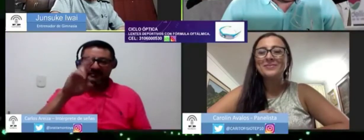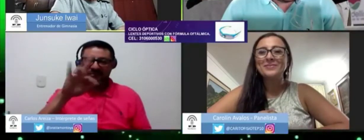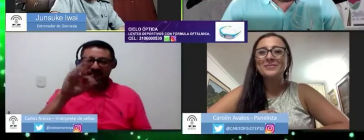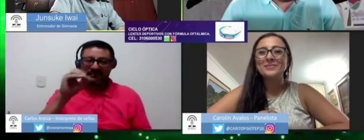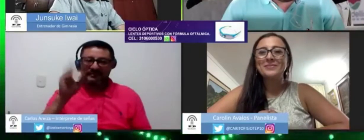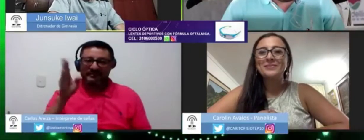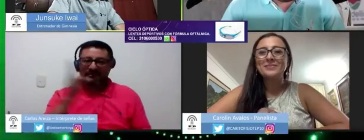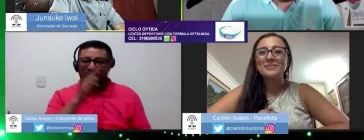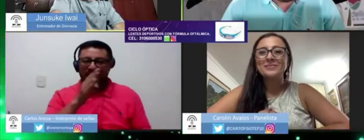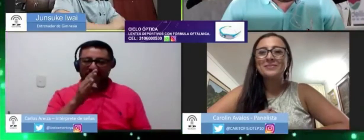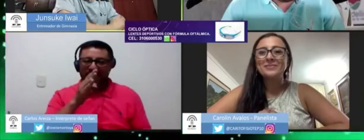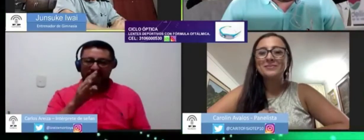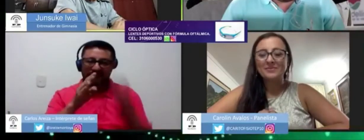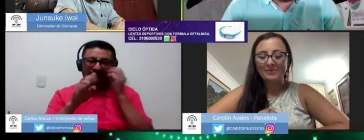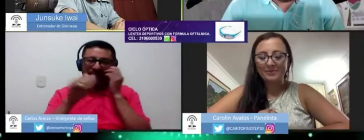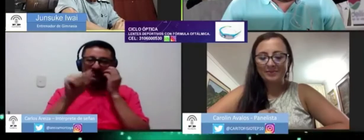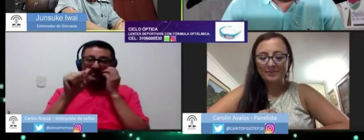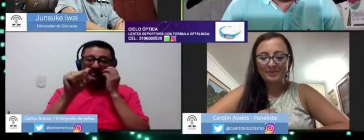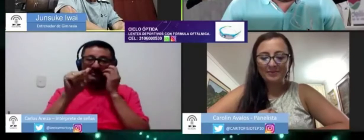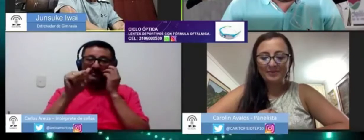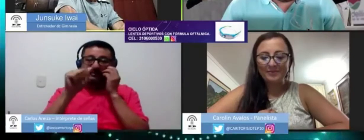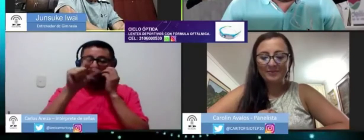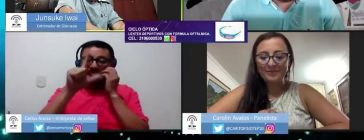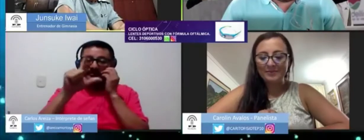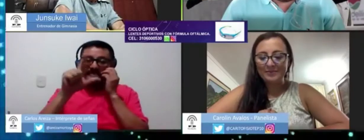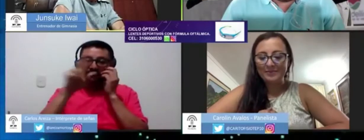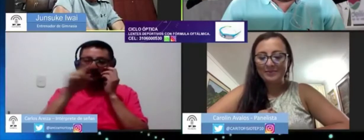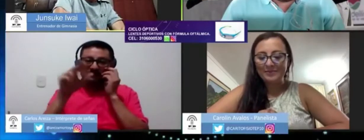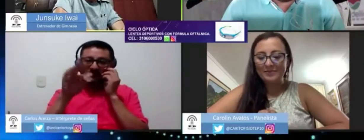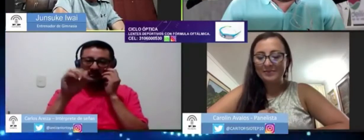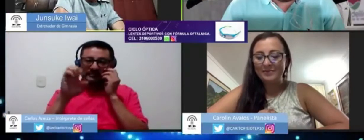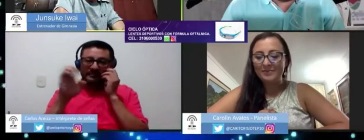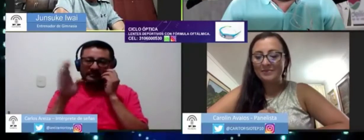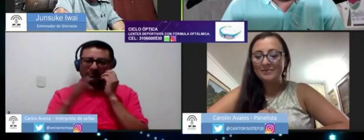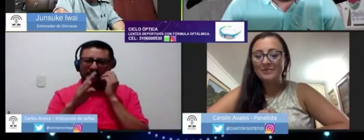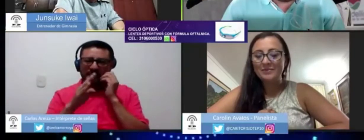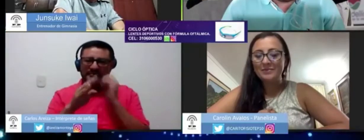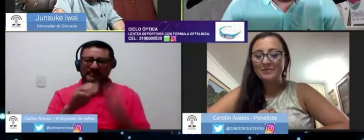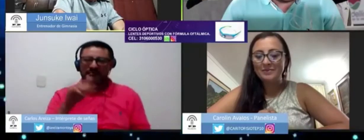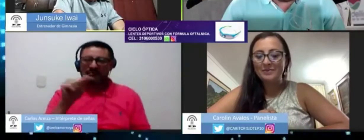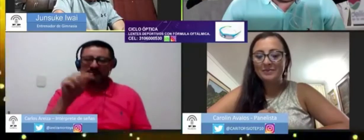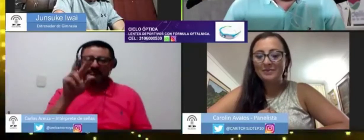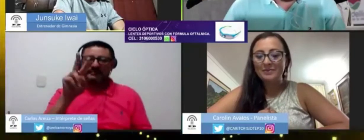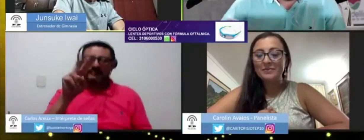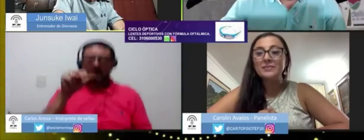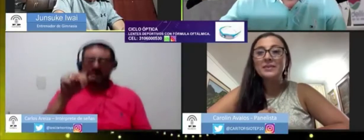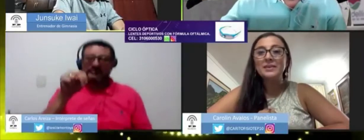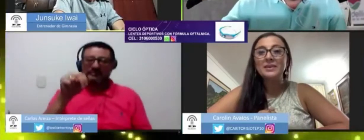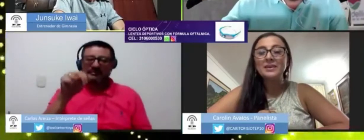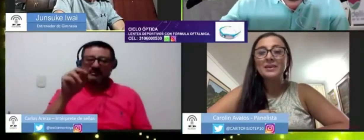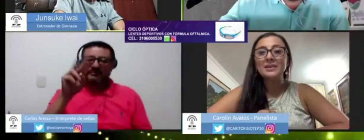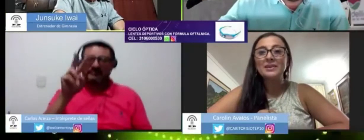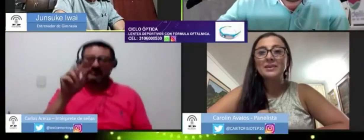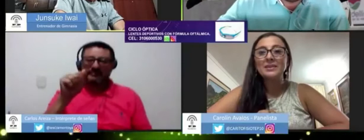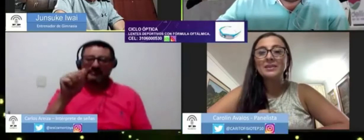Eso cuando yo estaba en Bogotá, ¿sí? Que